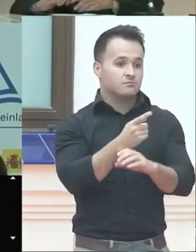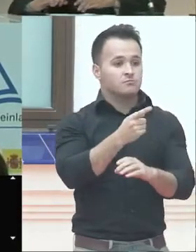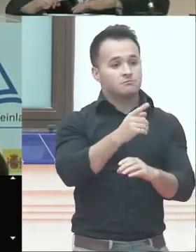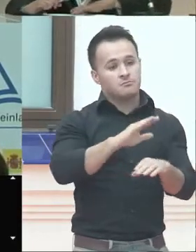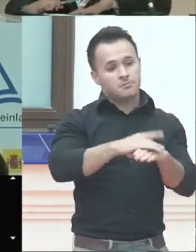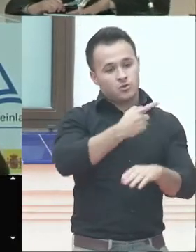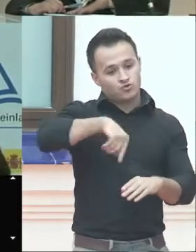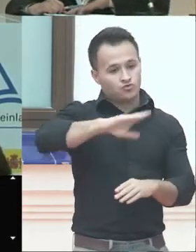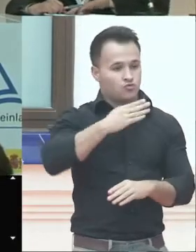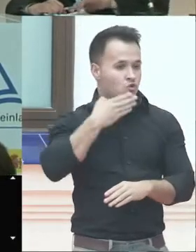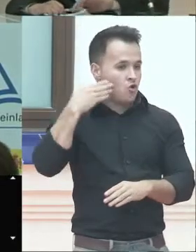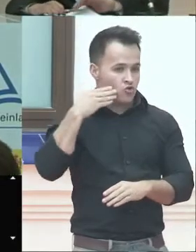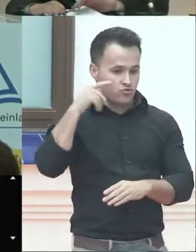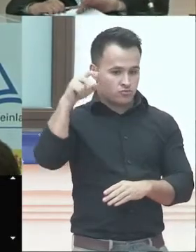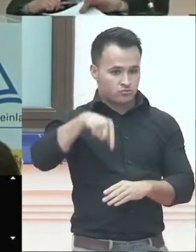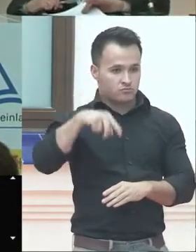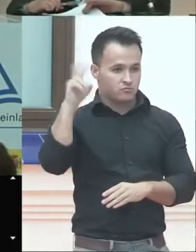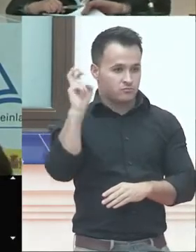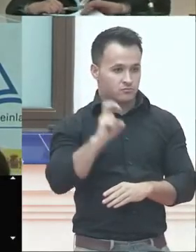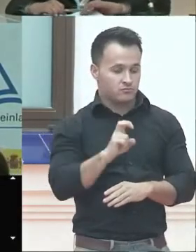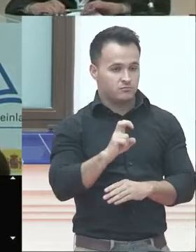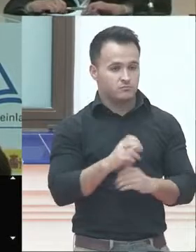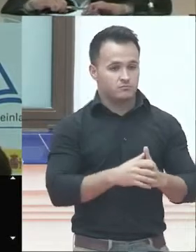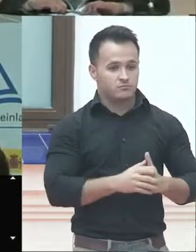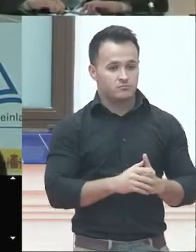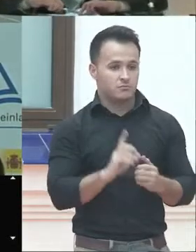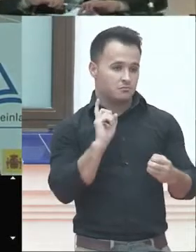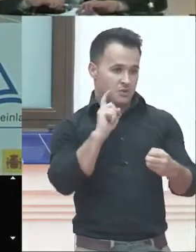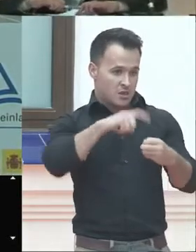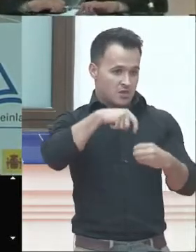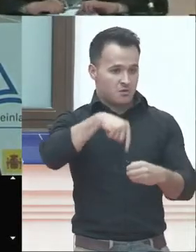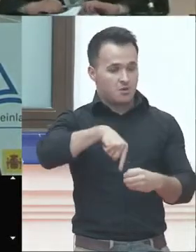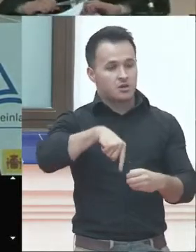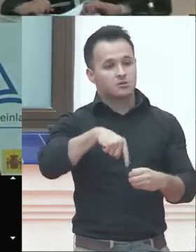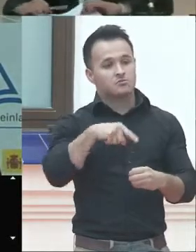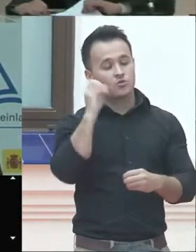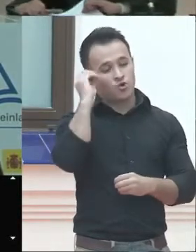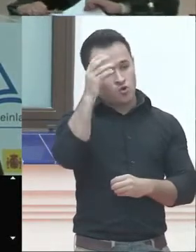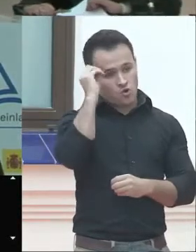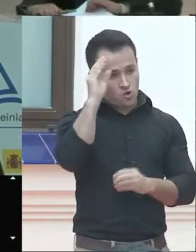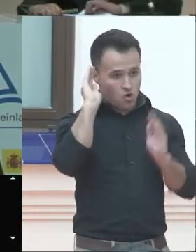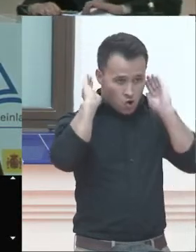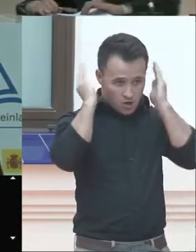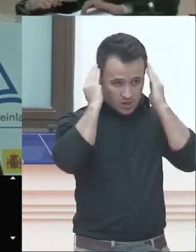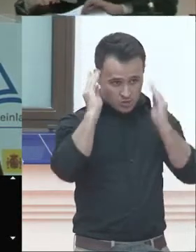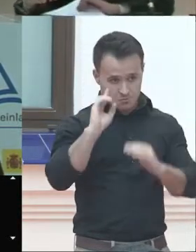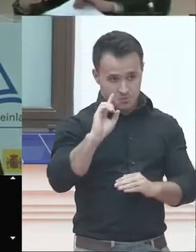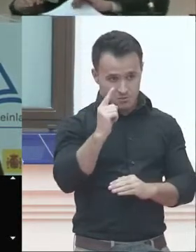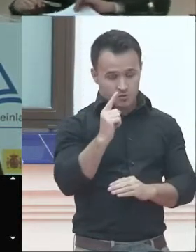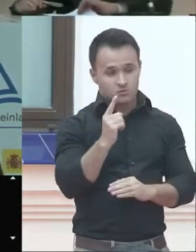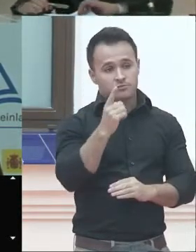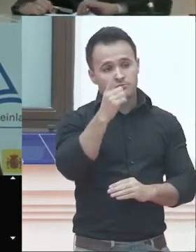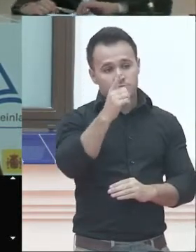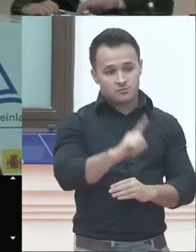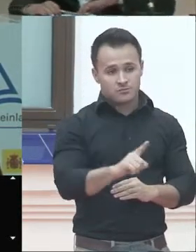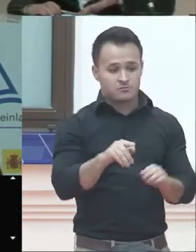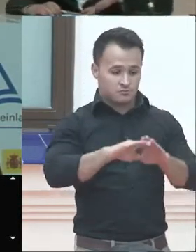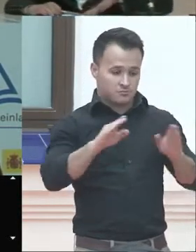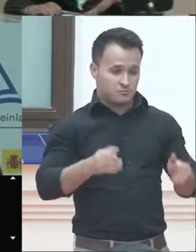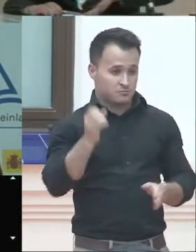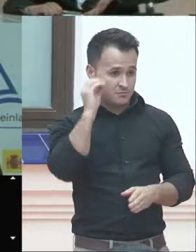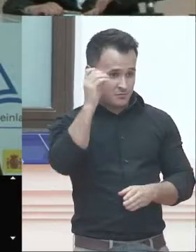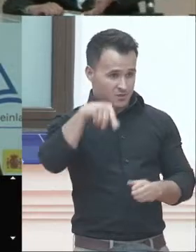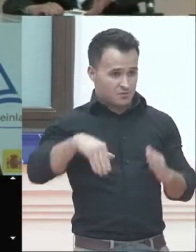un honor estar pudiendo participar en este congreso, lo primero, y lo segundo, pues estar moderando esta mesa, igual que